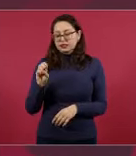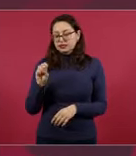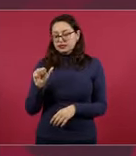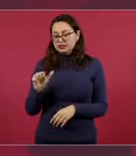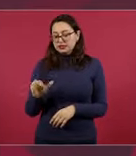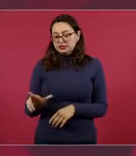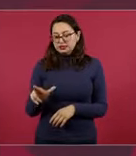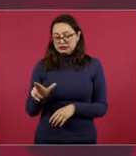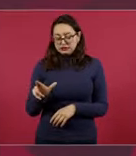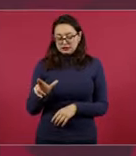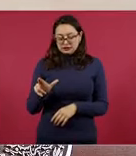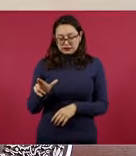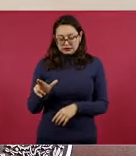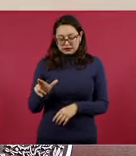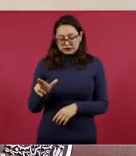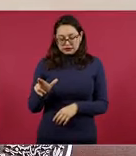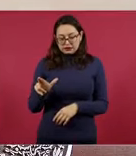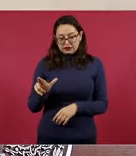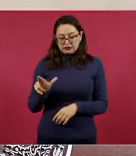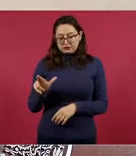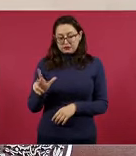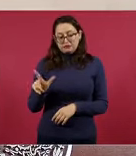pues yo creo que tenía